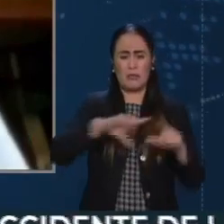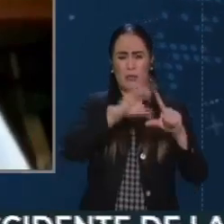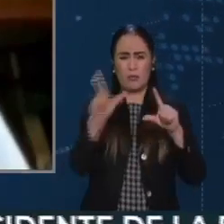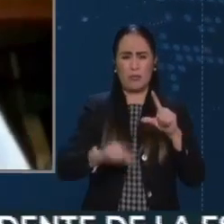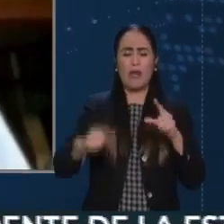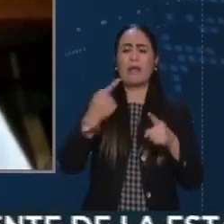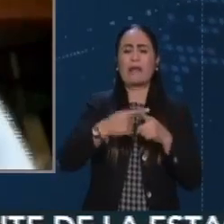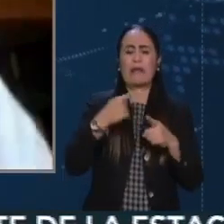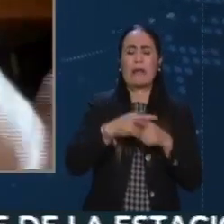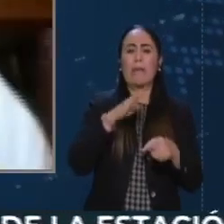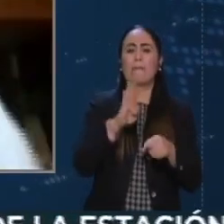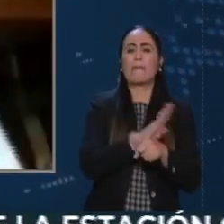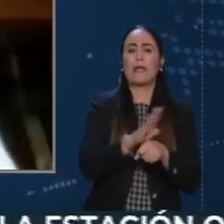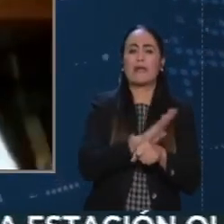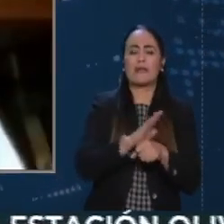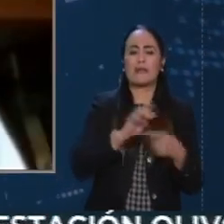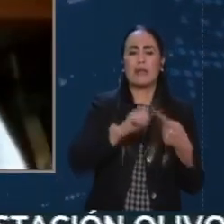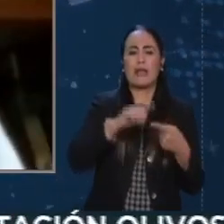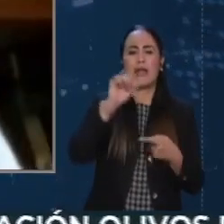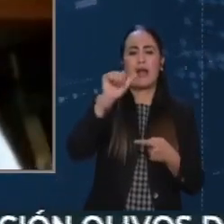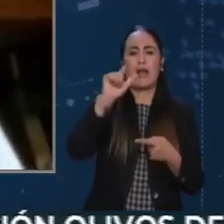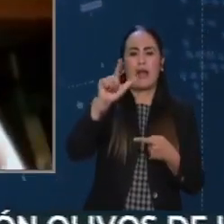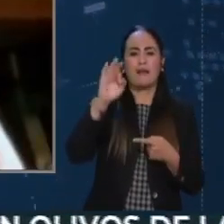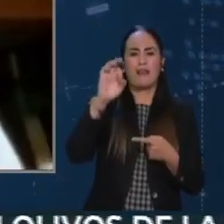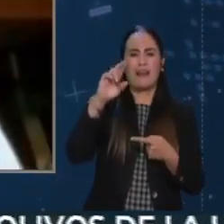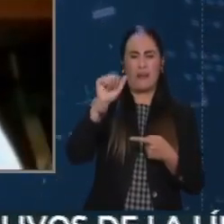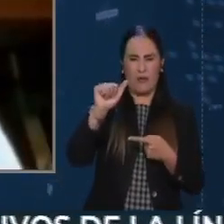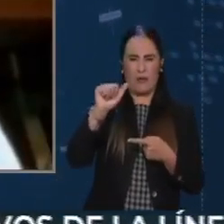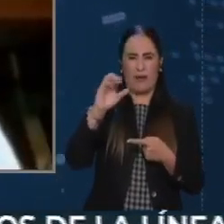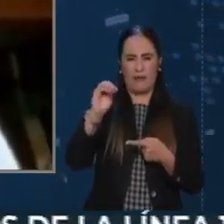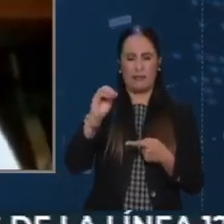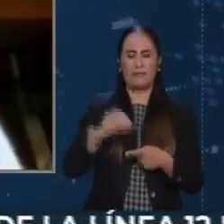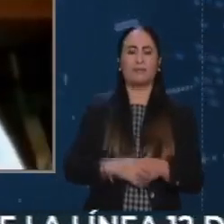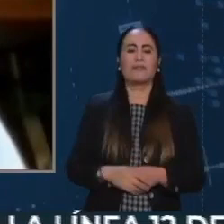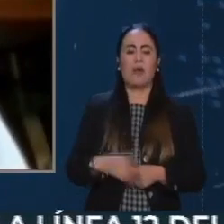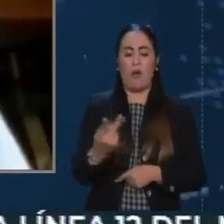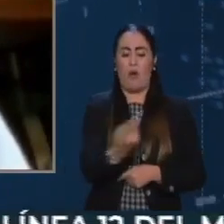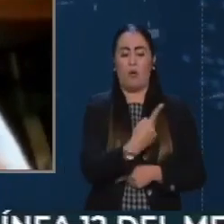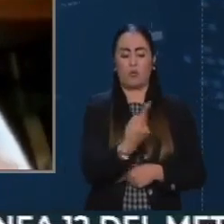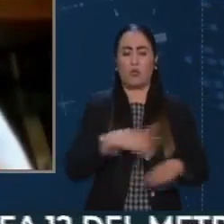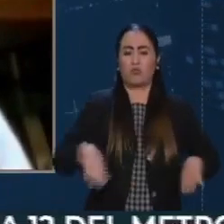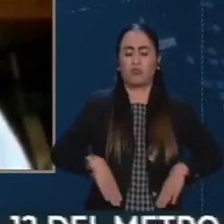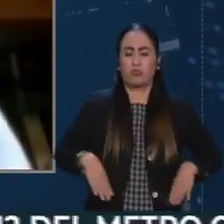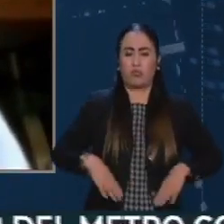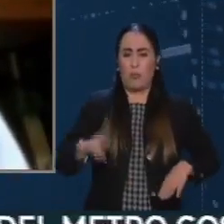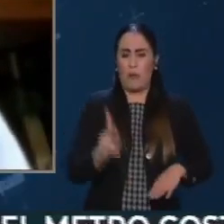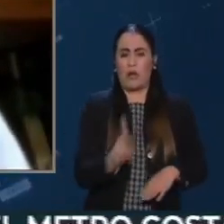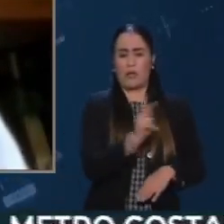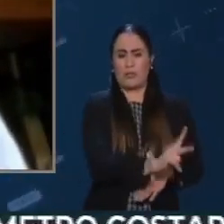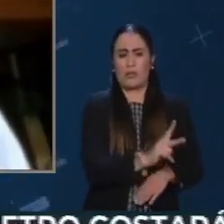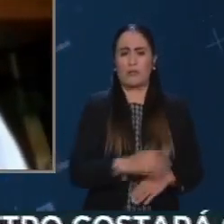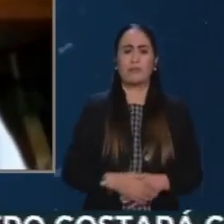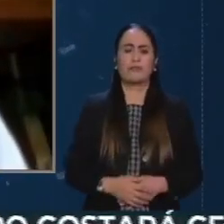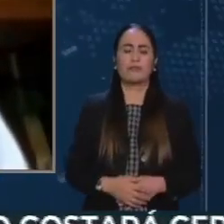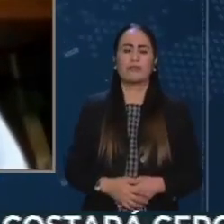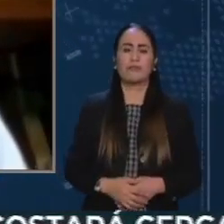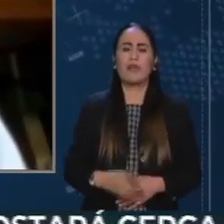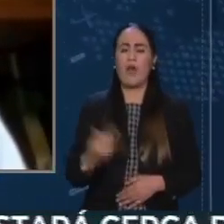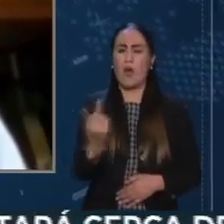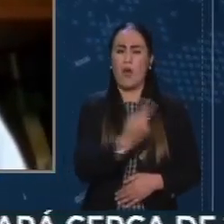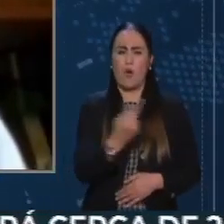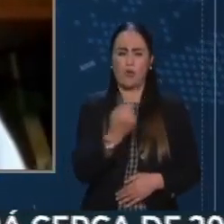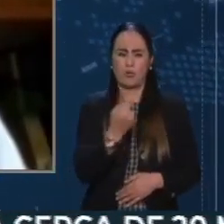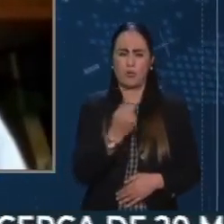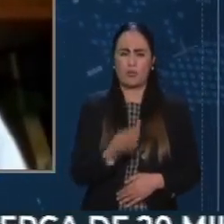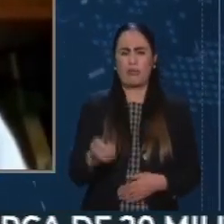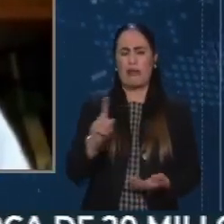a Enrique Alfaro. Pero como los dos son muy parecidos y de mecha muy cortita, al exacerbarse ese pleito que tiene un